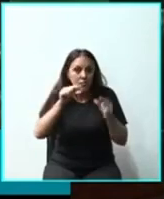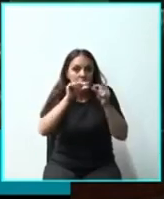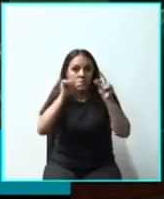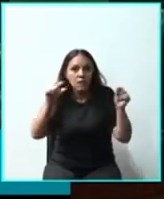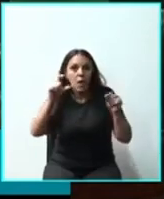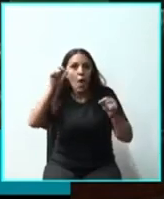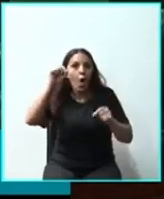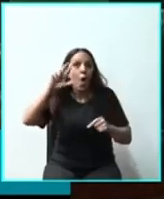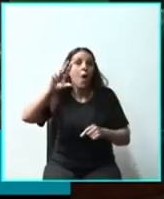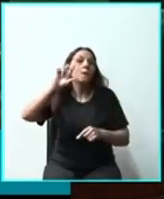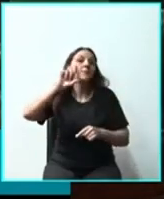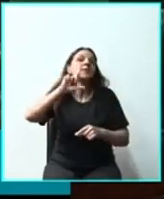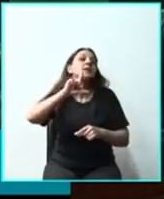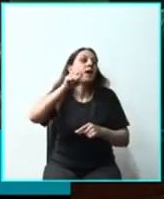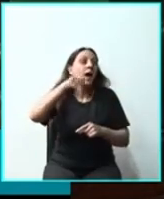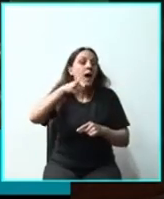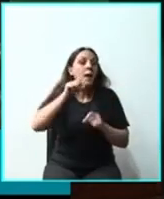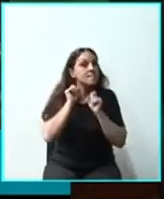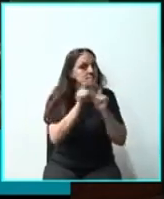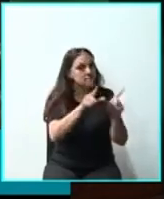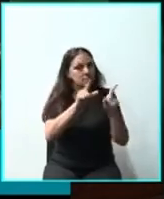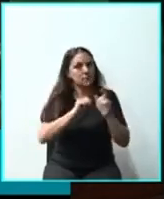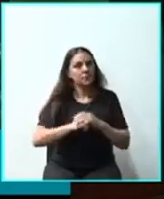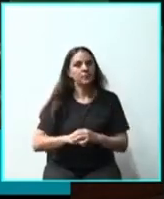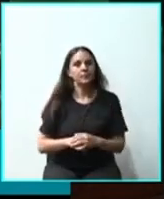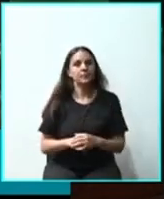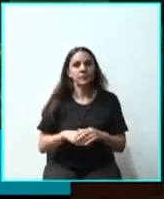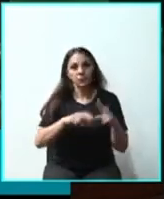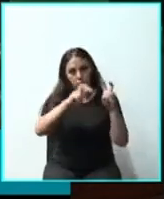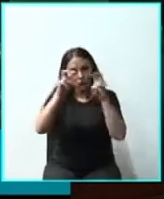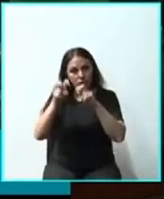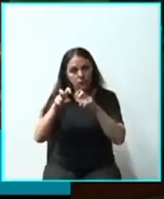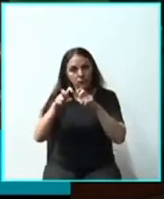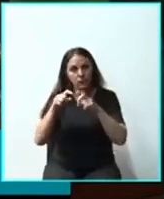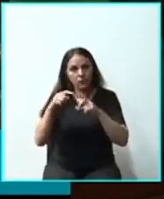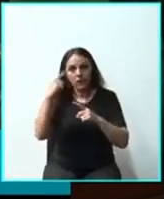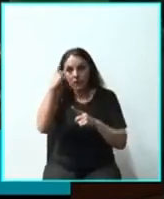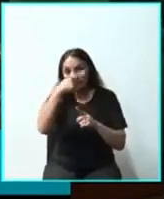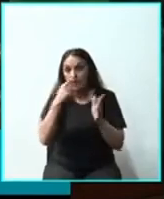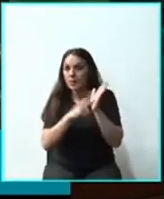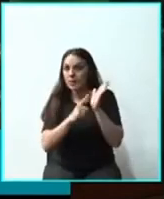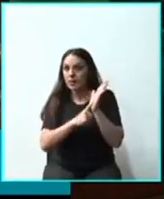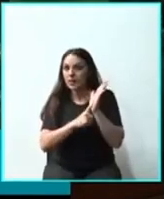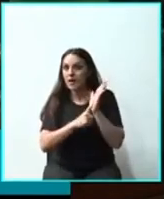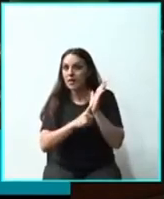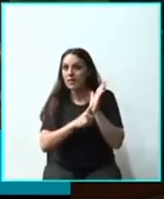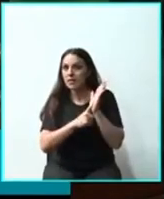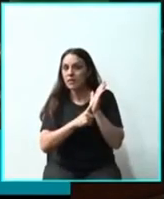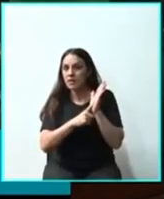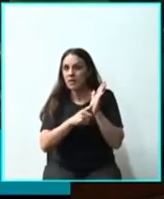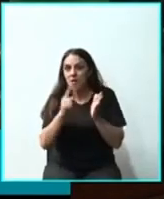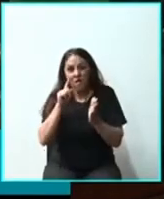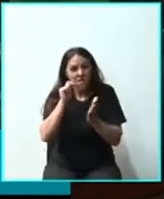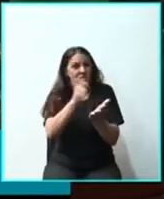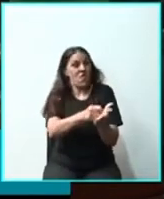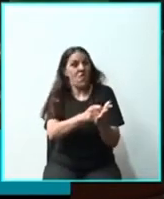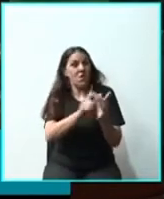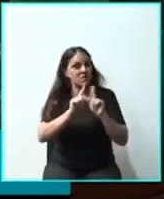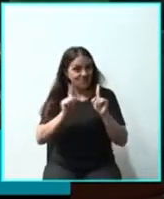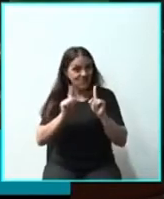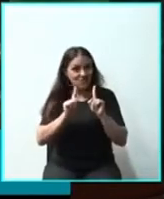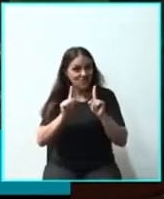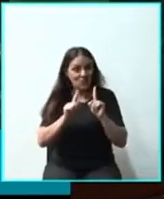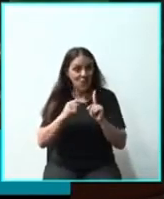propia. Otro tema, el reconocimiento facial no viola garantías. El